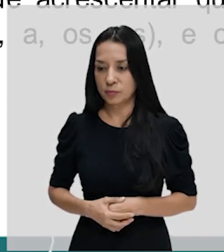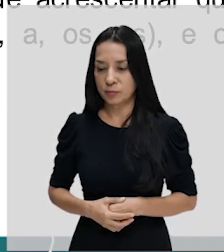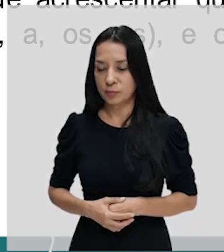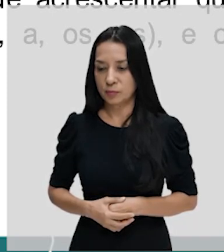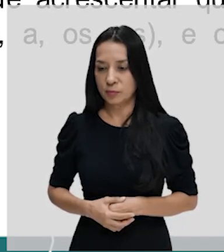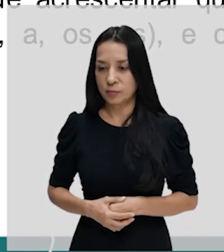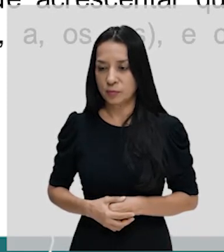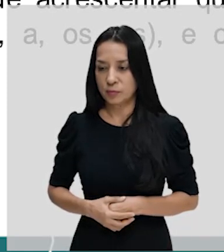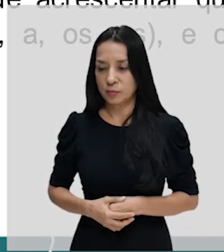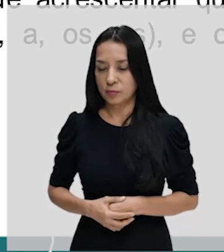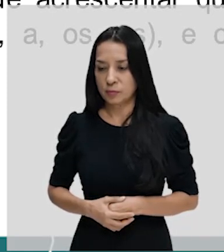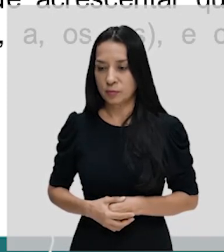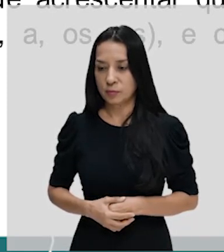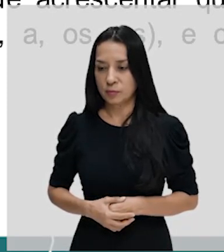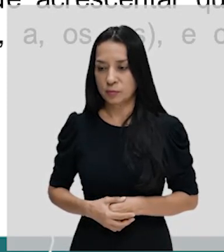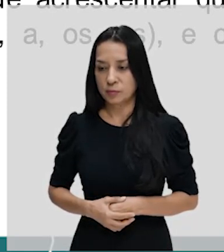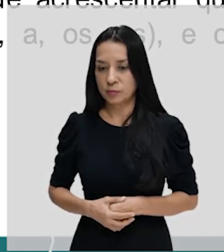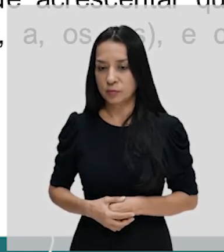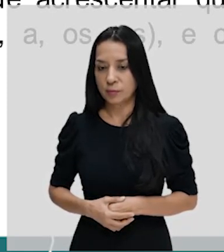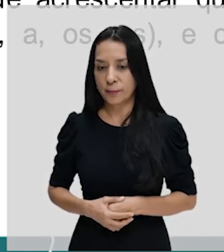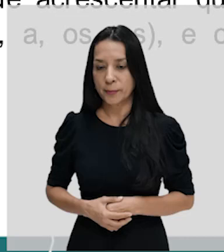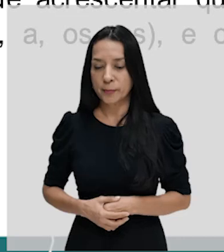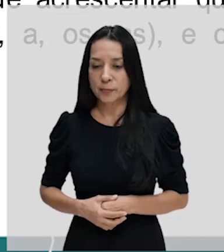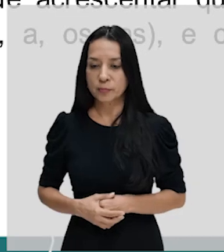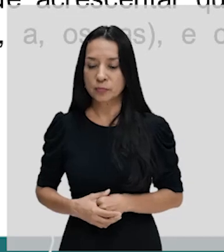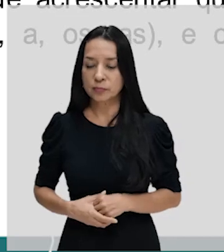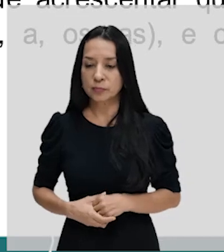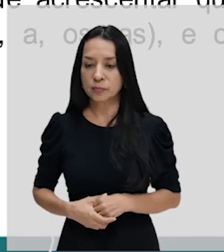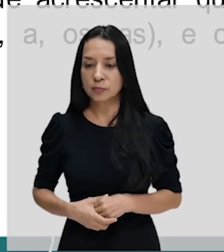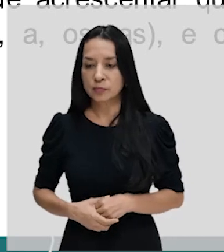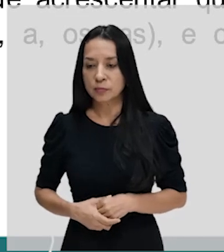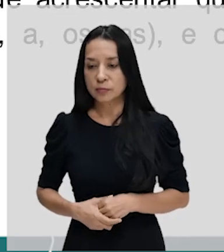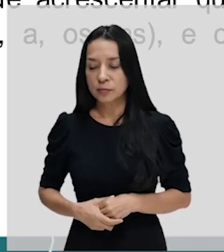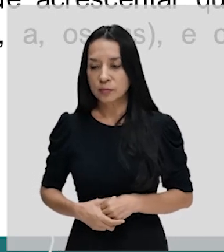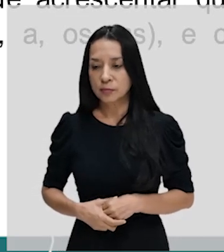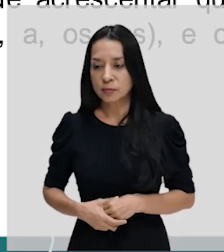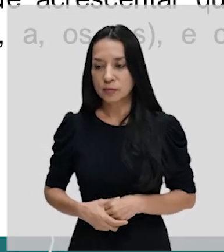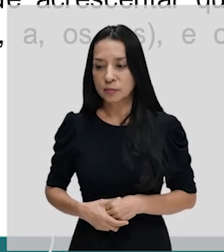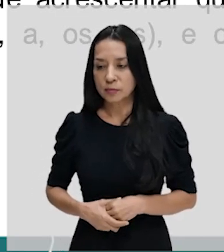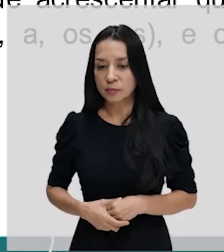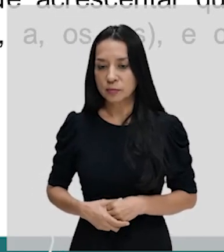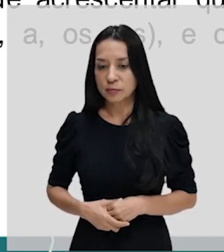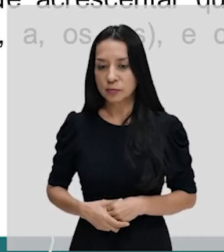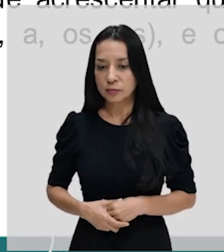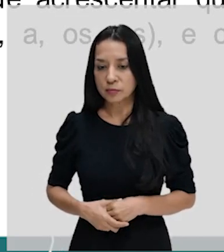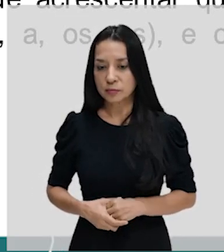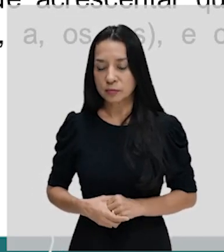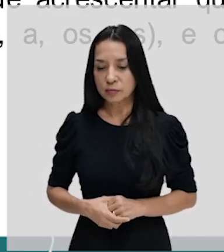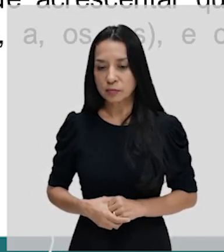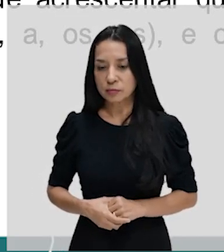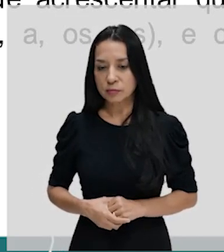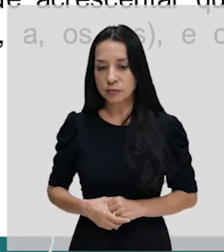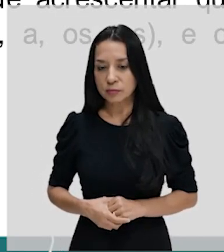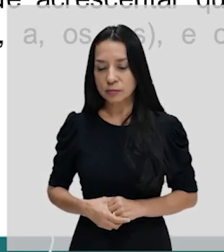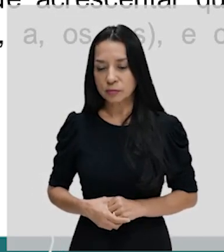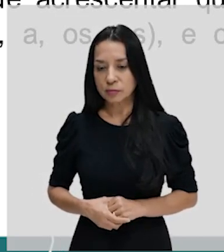aparecen sustituyendo al nombre sustantivo o solo. hay que añadir